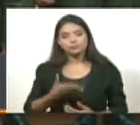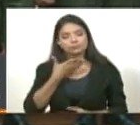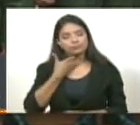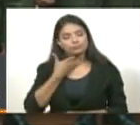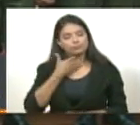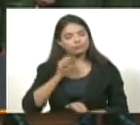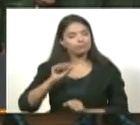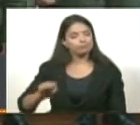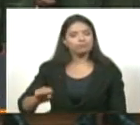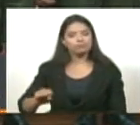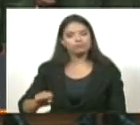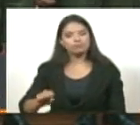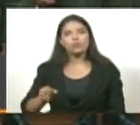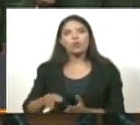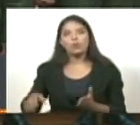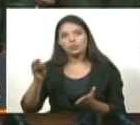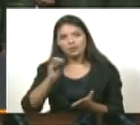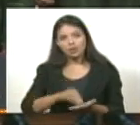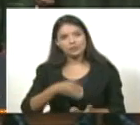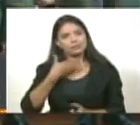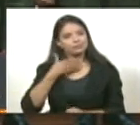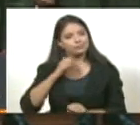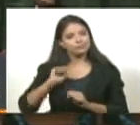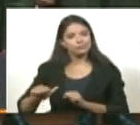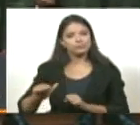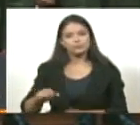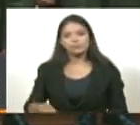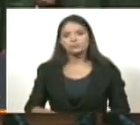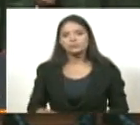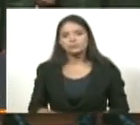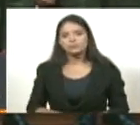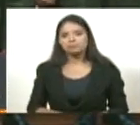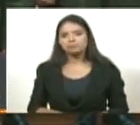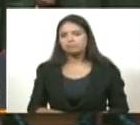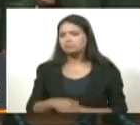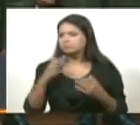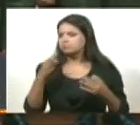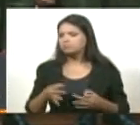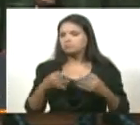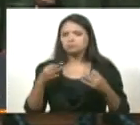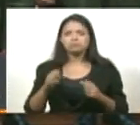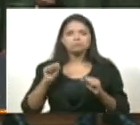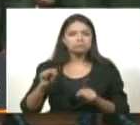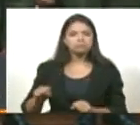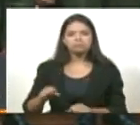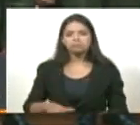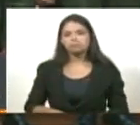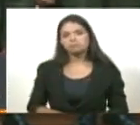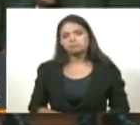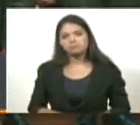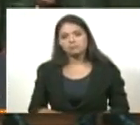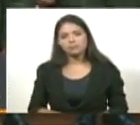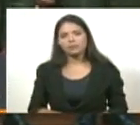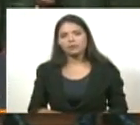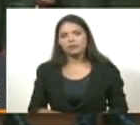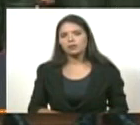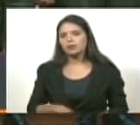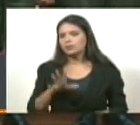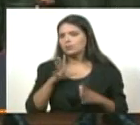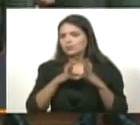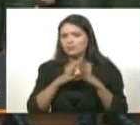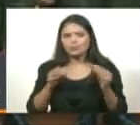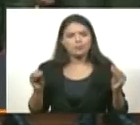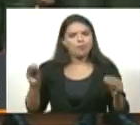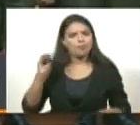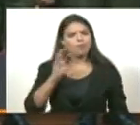Repudiamos nuevamente, y no nos cansaremos de hacerlo, repudiamos en toda su extensión